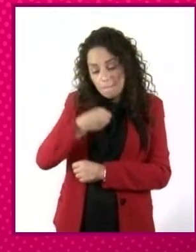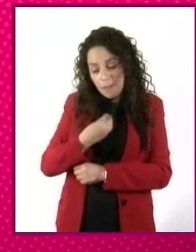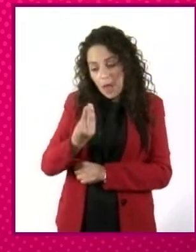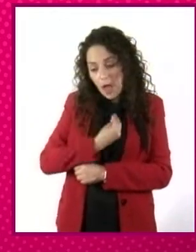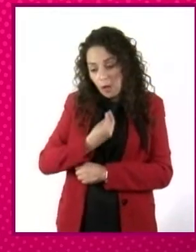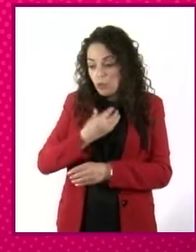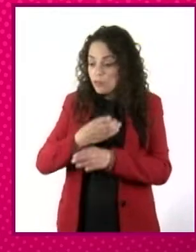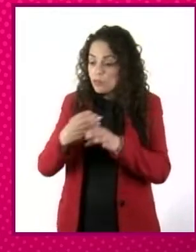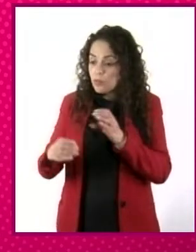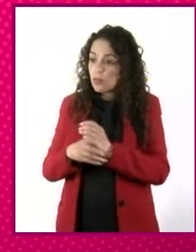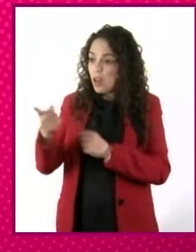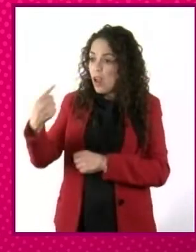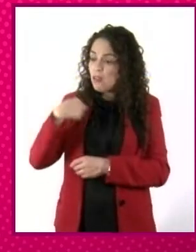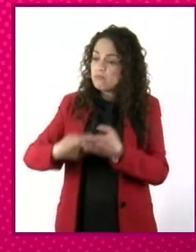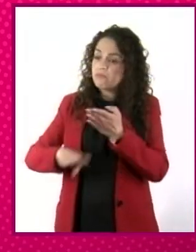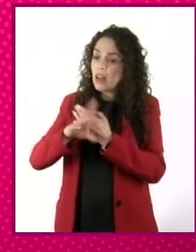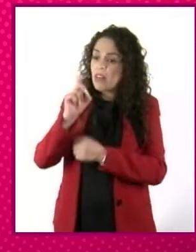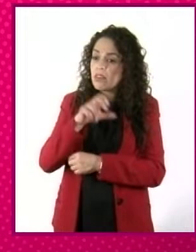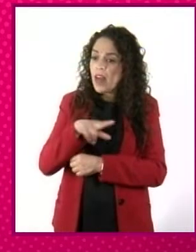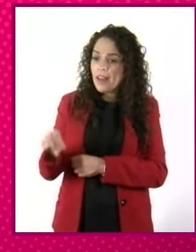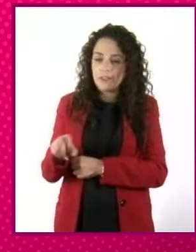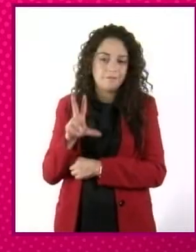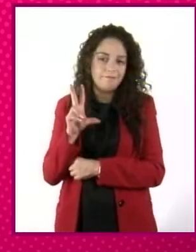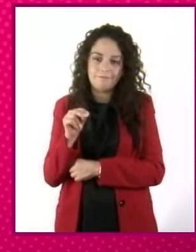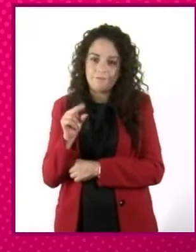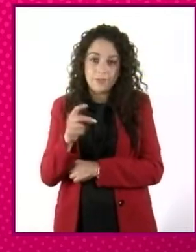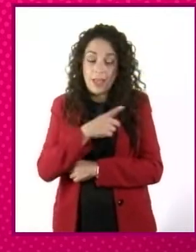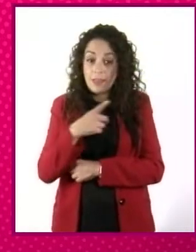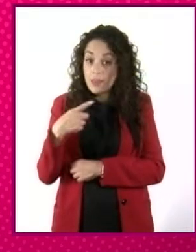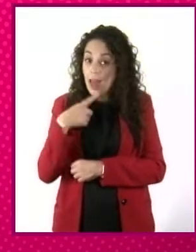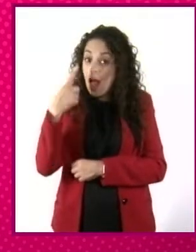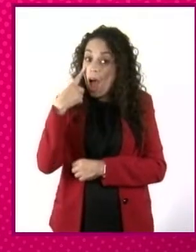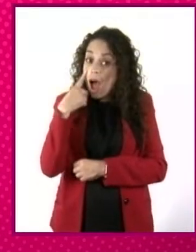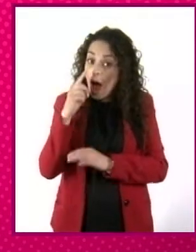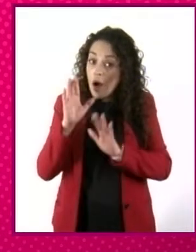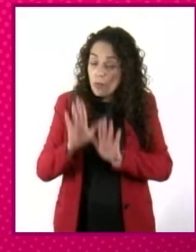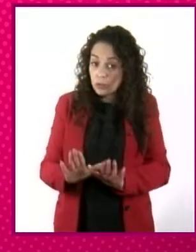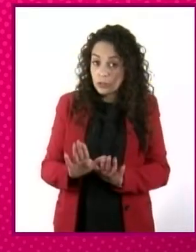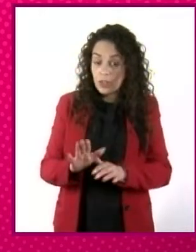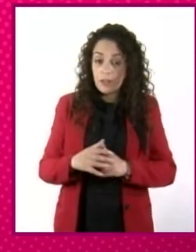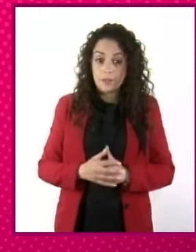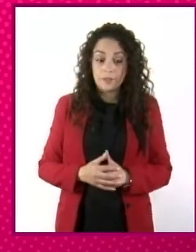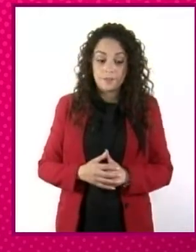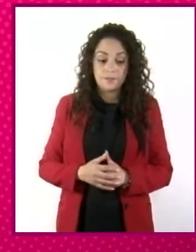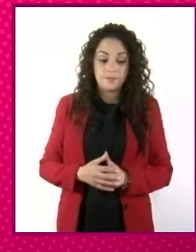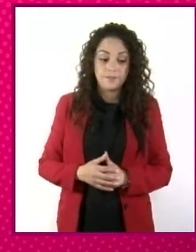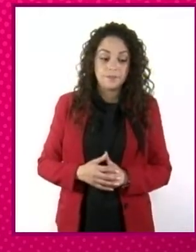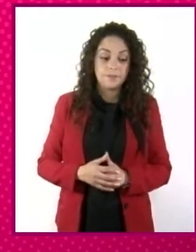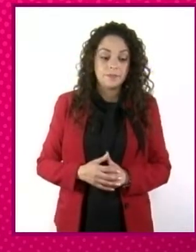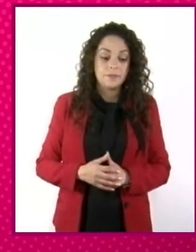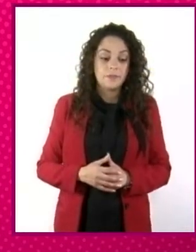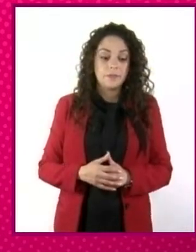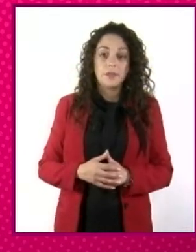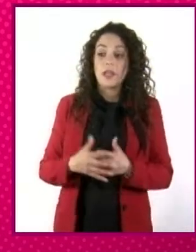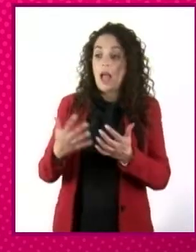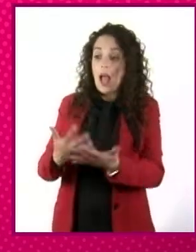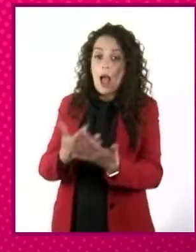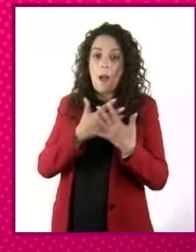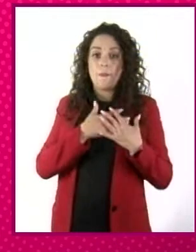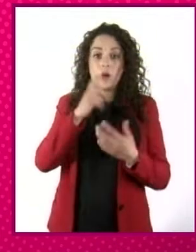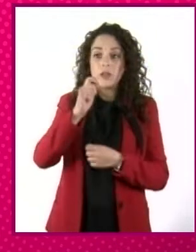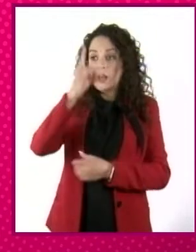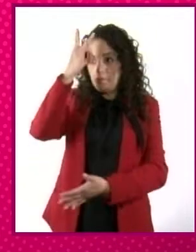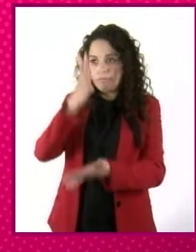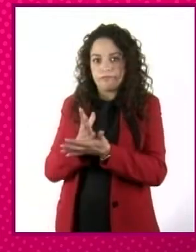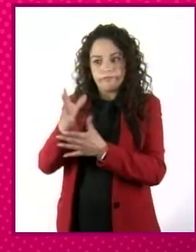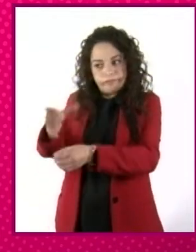por ejemplo. ¿Ya? Entonces es importante estar atentos a estas creencias. Después el mito de que el amor es posesión y exclusividad. Entonces